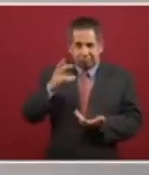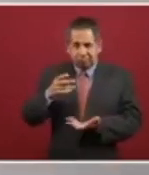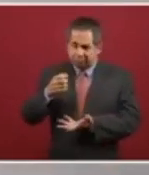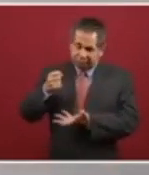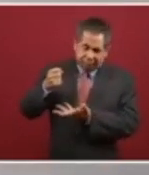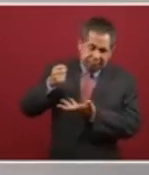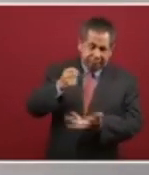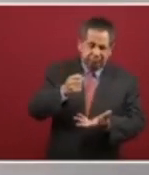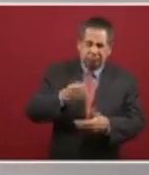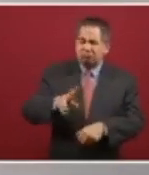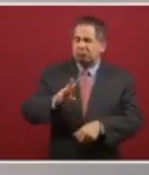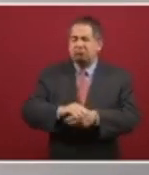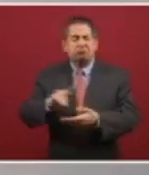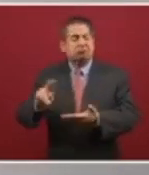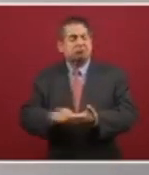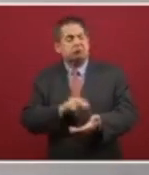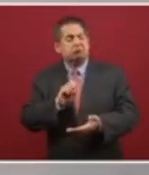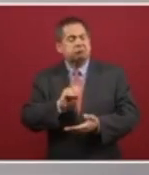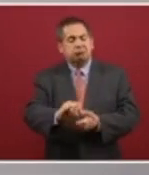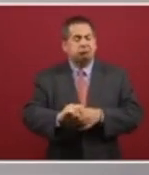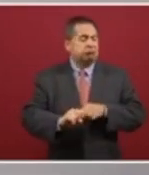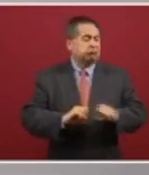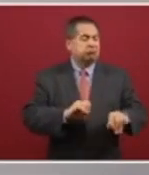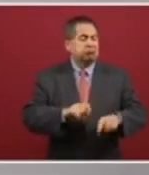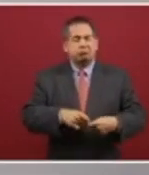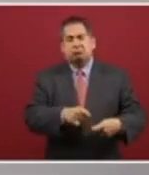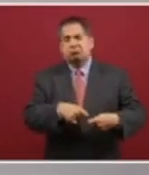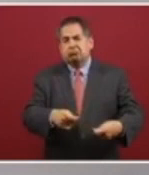se autorizara